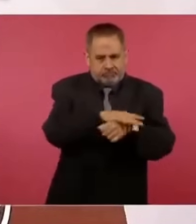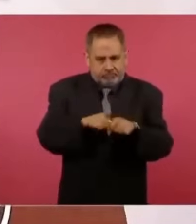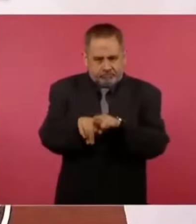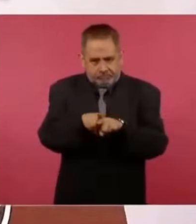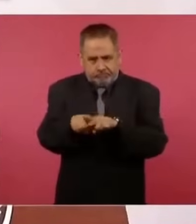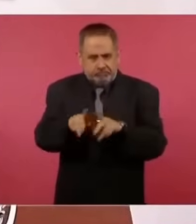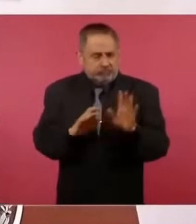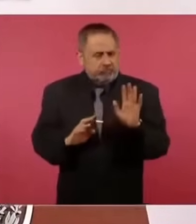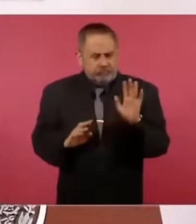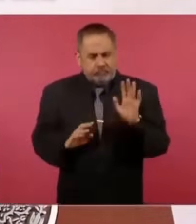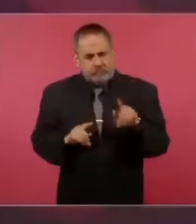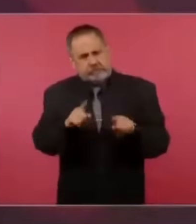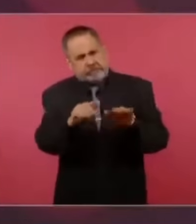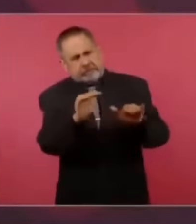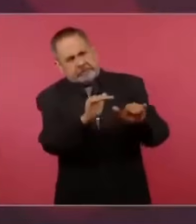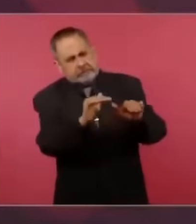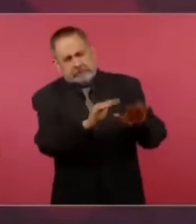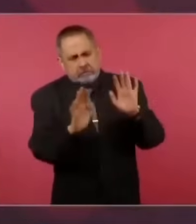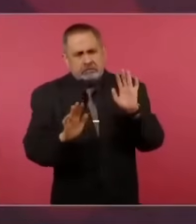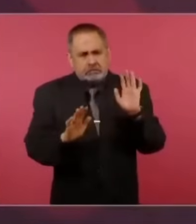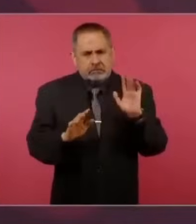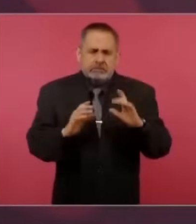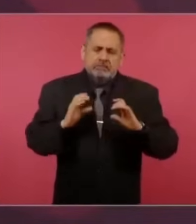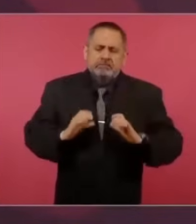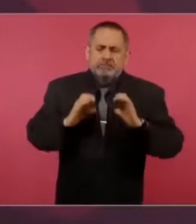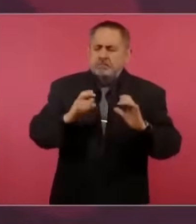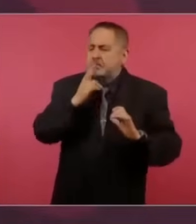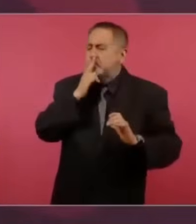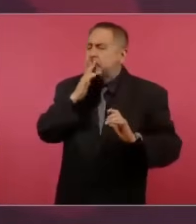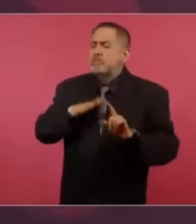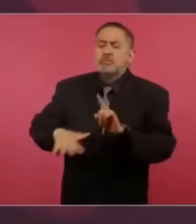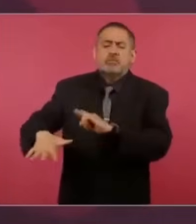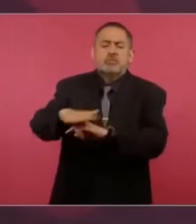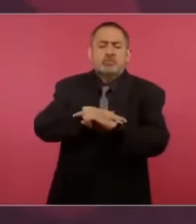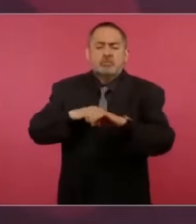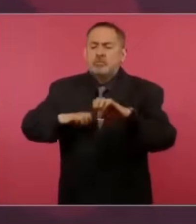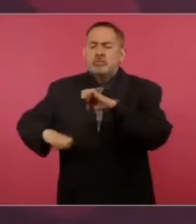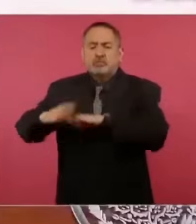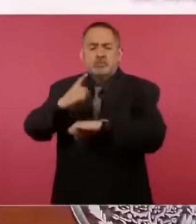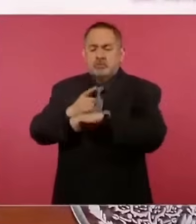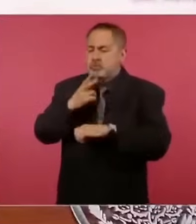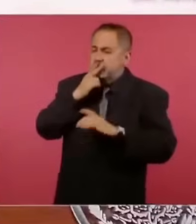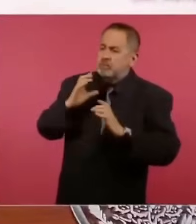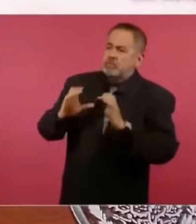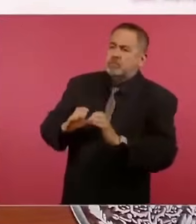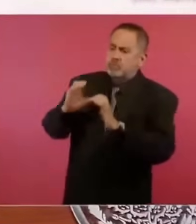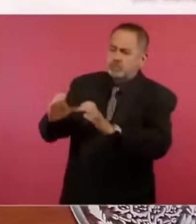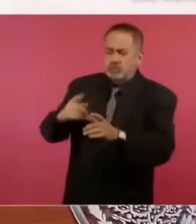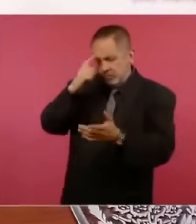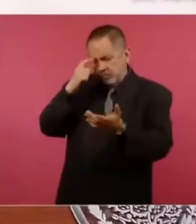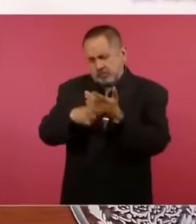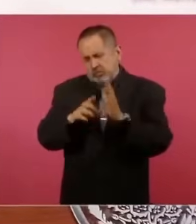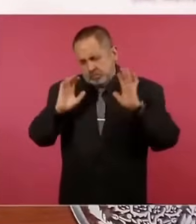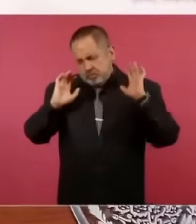va a ayudar a cuidar los bienes de México en ese país.